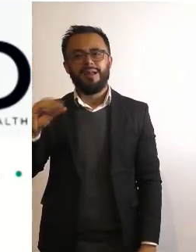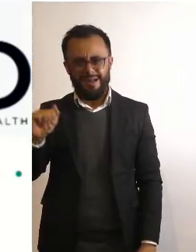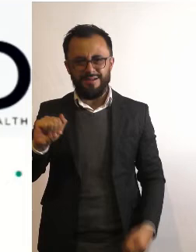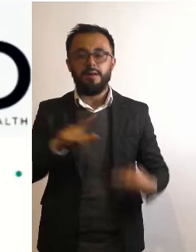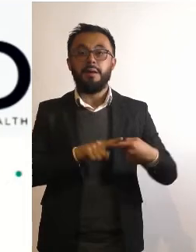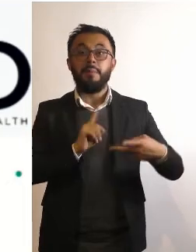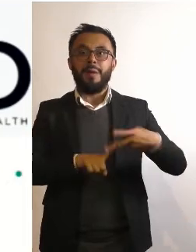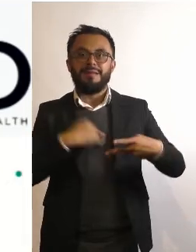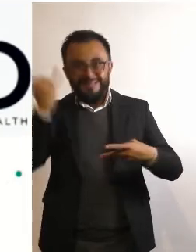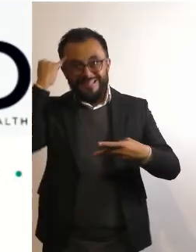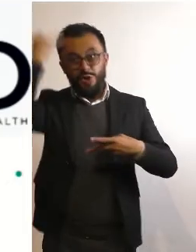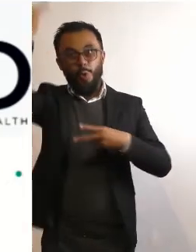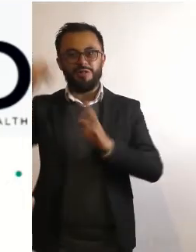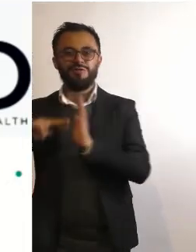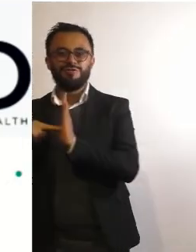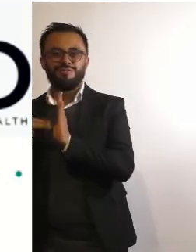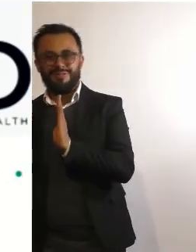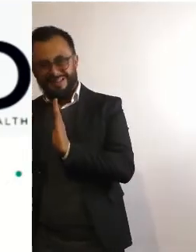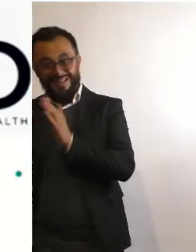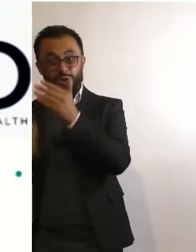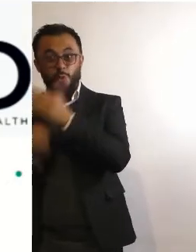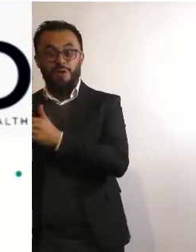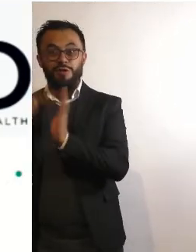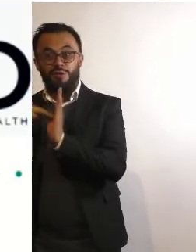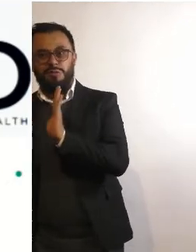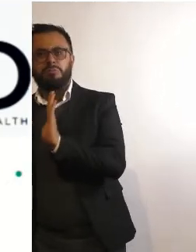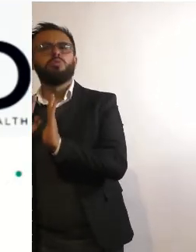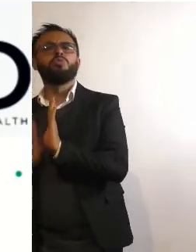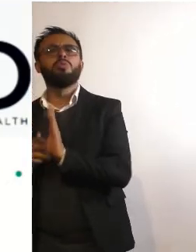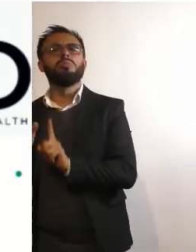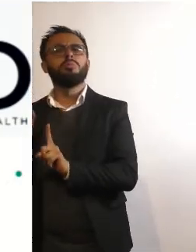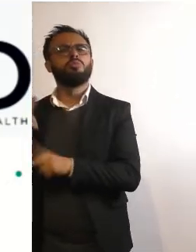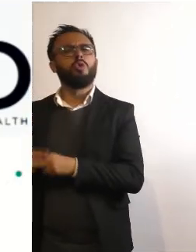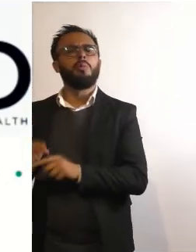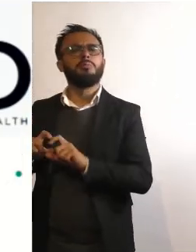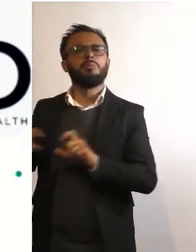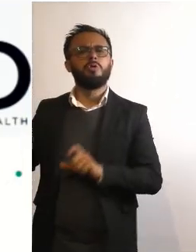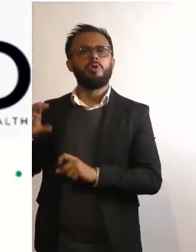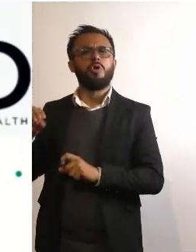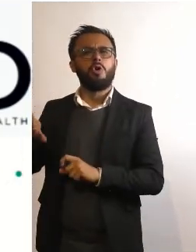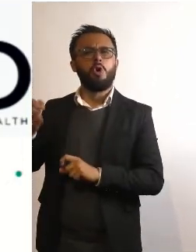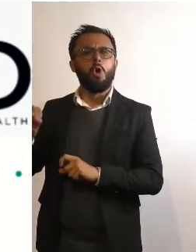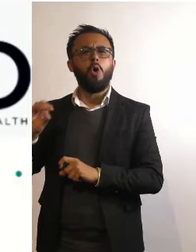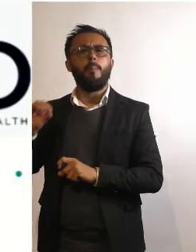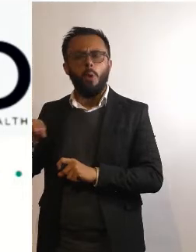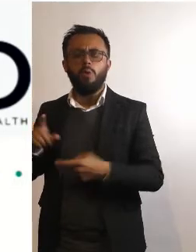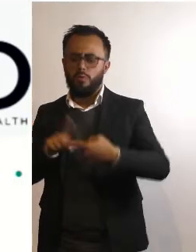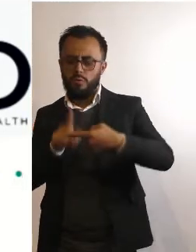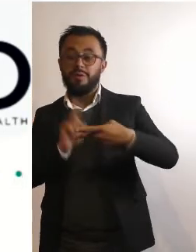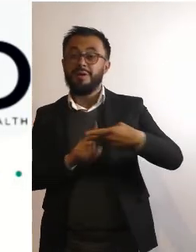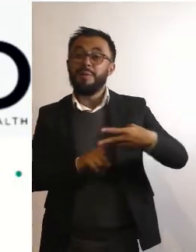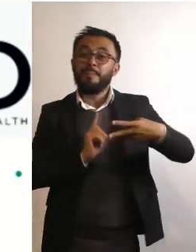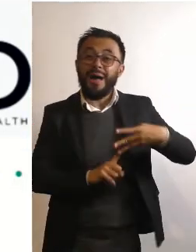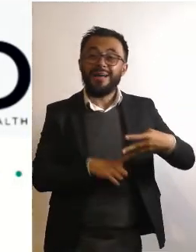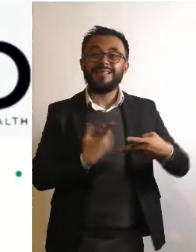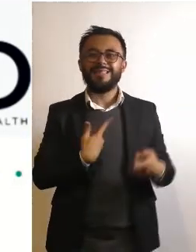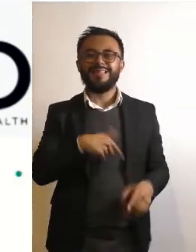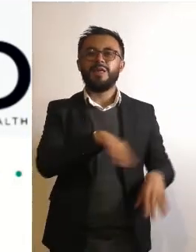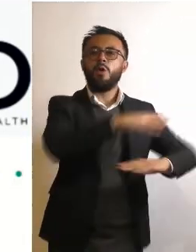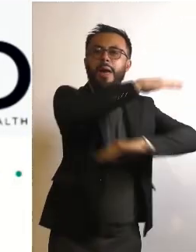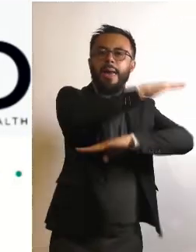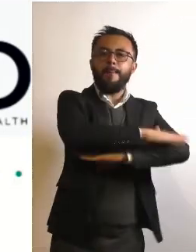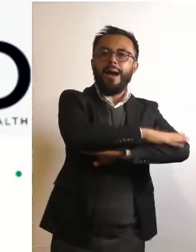COCO, con un joven emprendedor. Se dinamizó el proyecto de ecosistema Health Tech de Colombia con la Embajada de Israel.